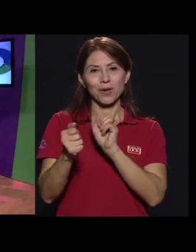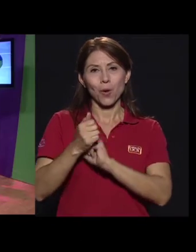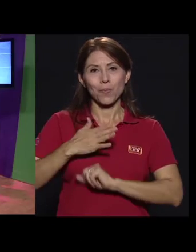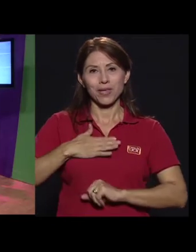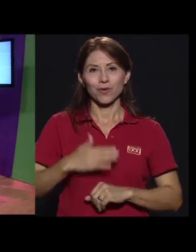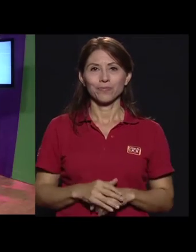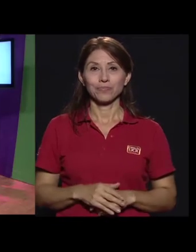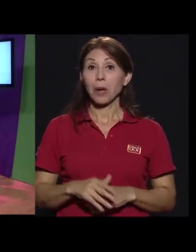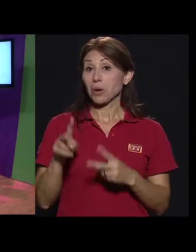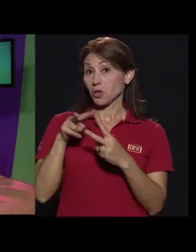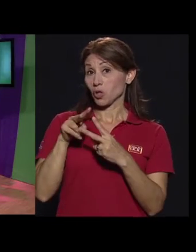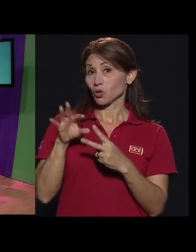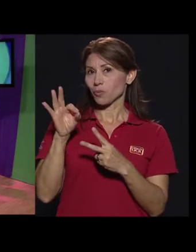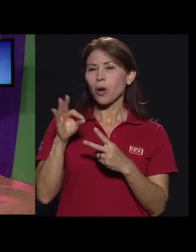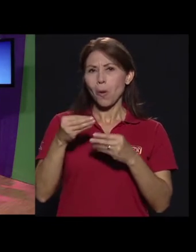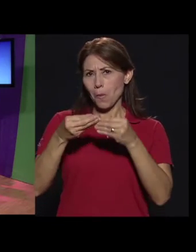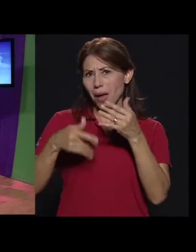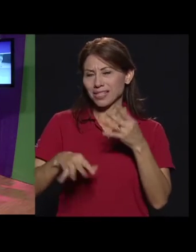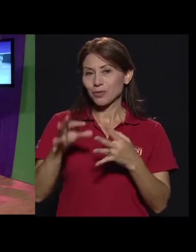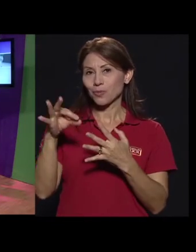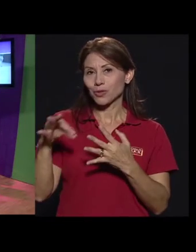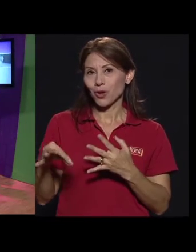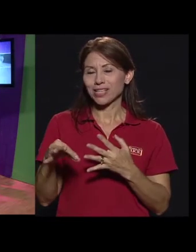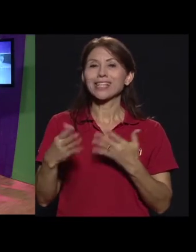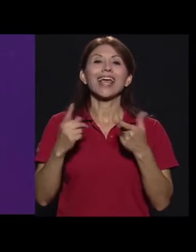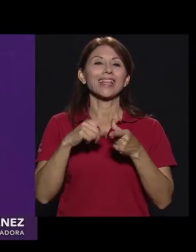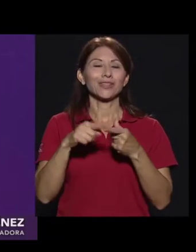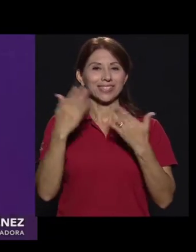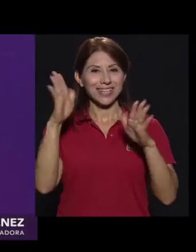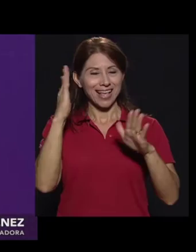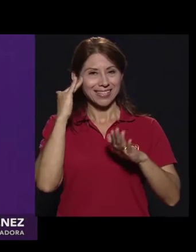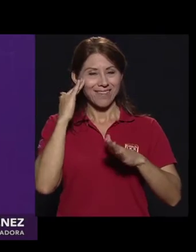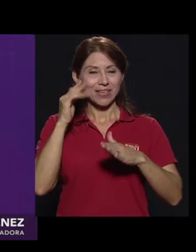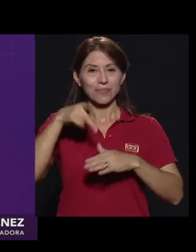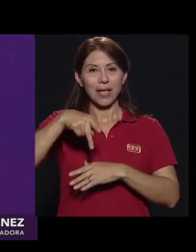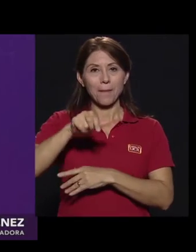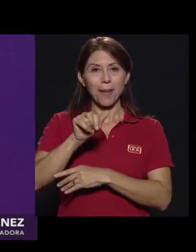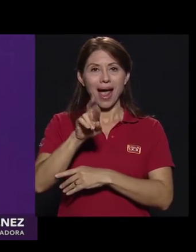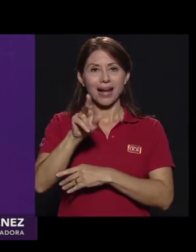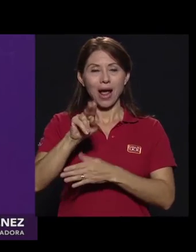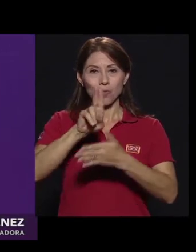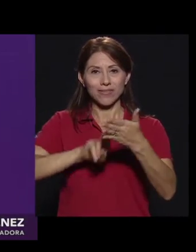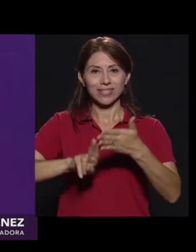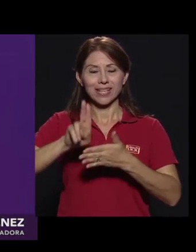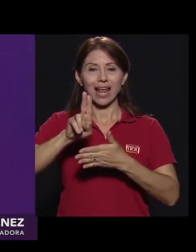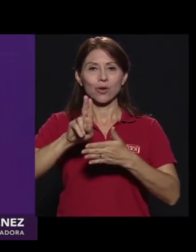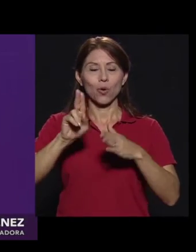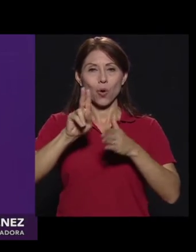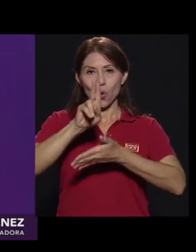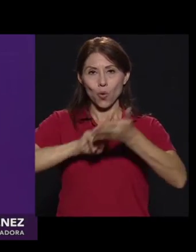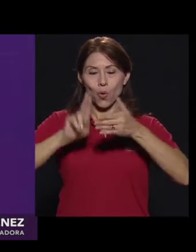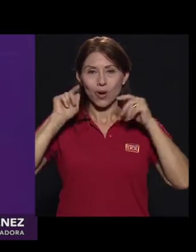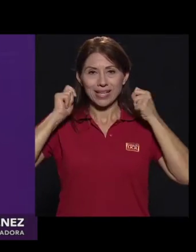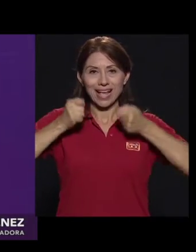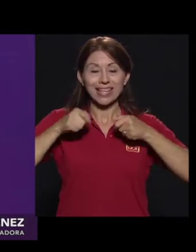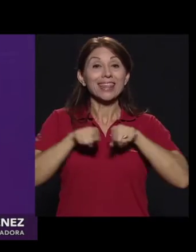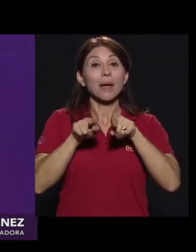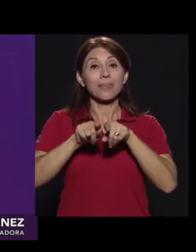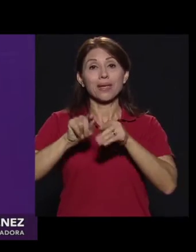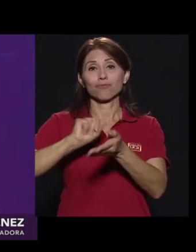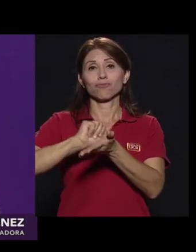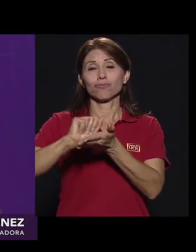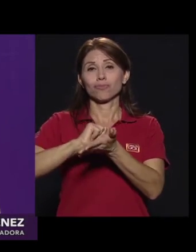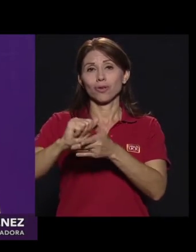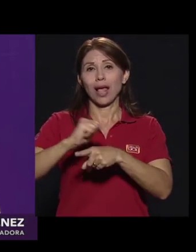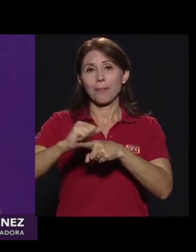Están esas dos opciones, son varias opciones, entonces para que quede claro, está el para universitario, en la ULA Salle, también va a haber capacitación de ABA, y se espera que a futuro